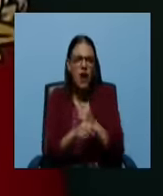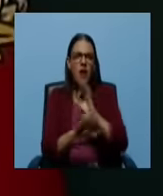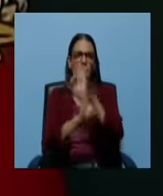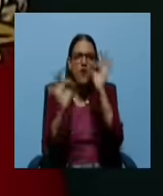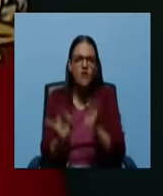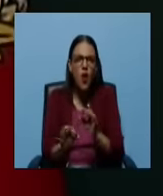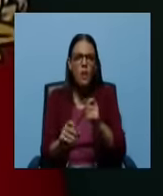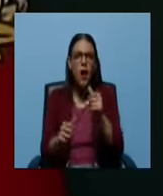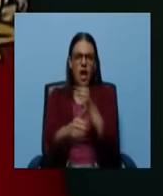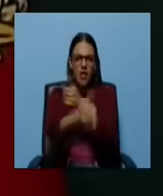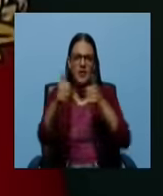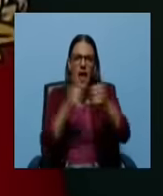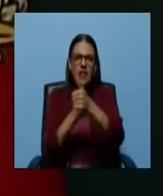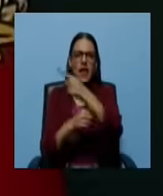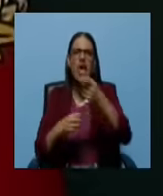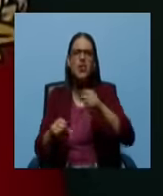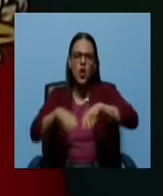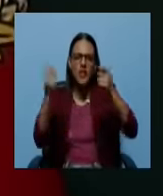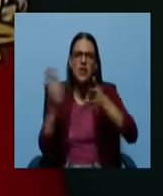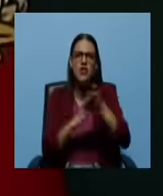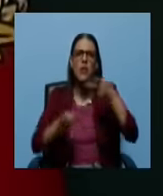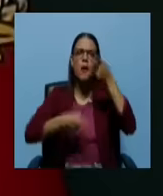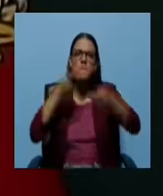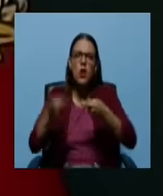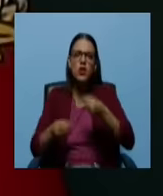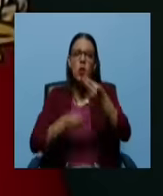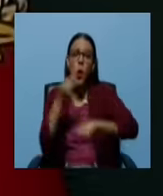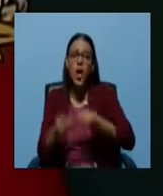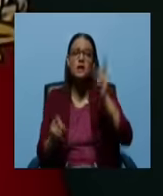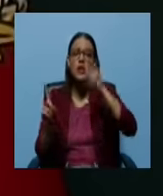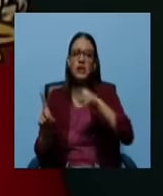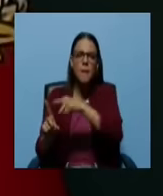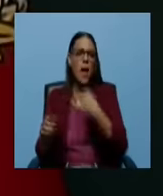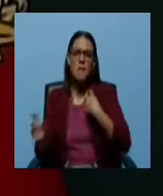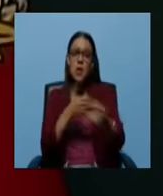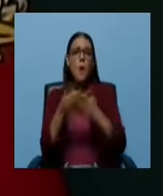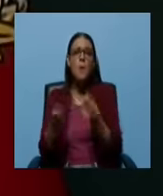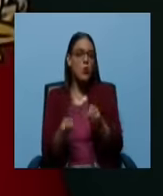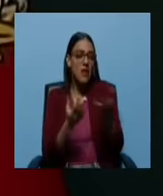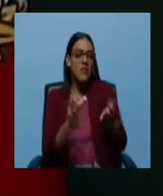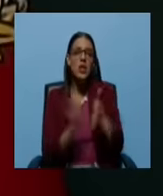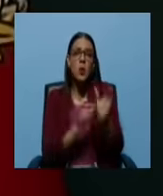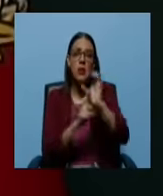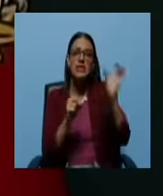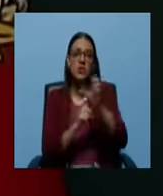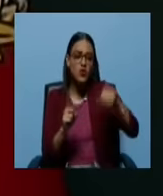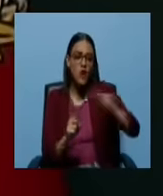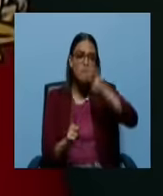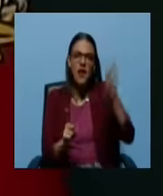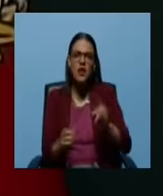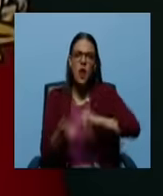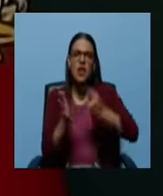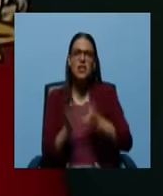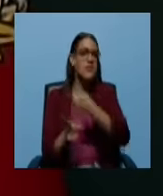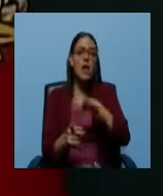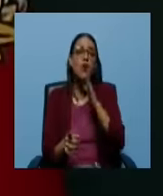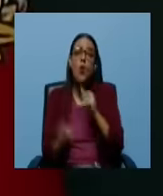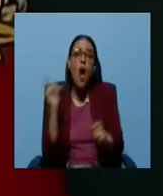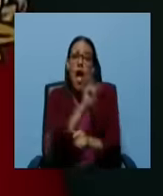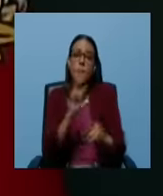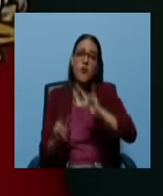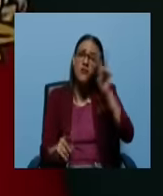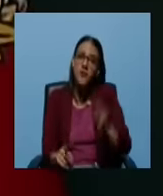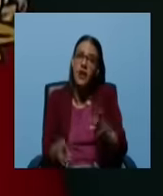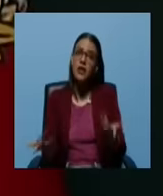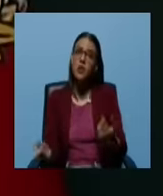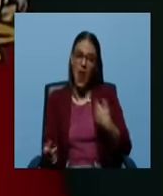Detrás de esa despolitización viene el no me importa lo que pase en Venezuela, y si no me importa lo que pase en Venezuela, le pierdo amor a Venezuela, a